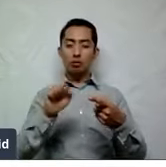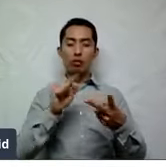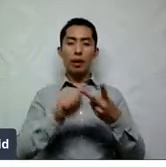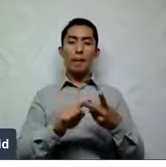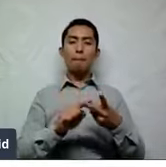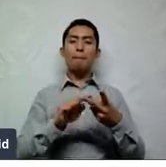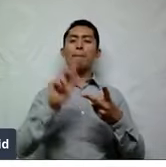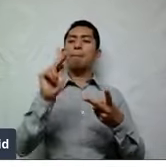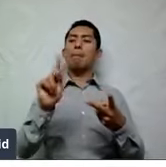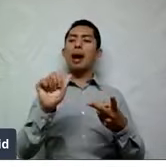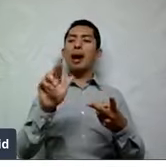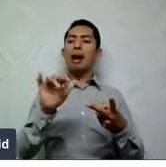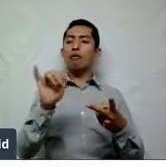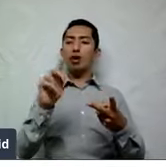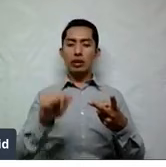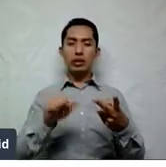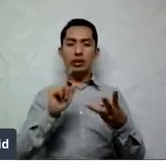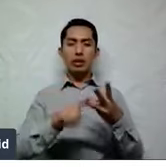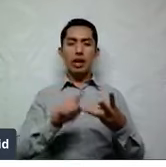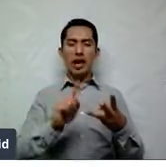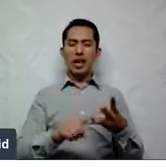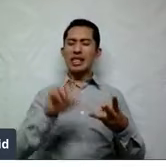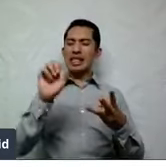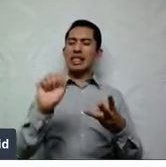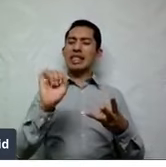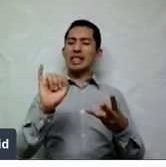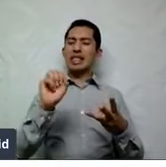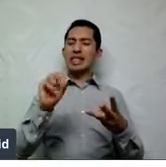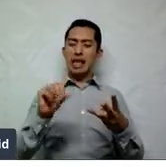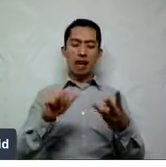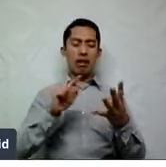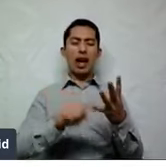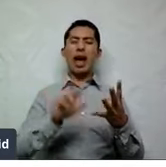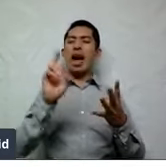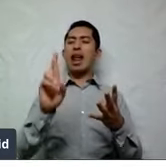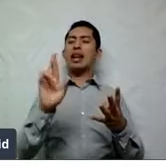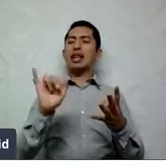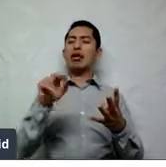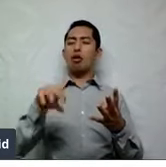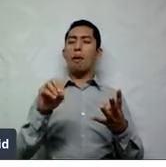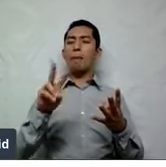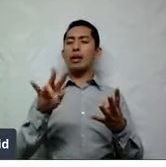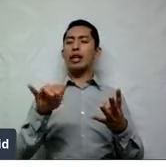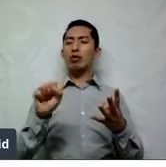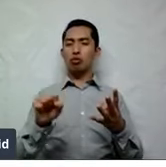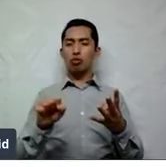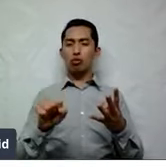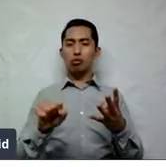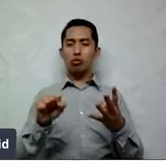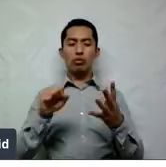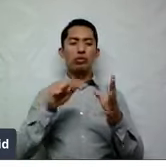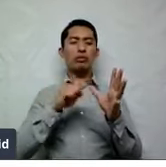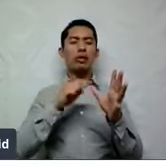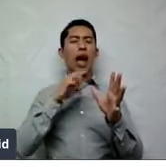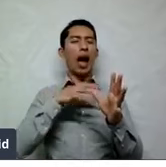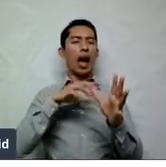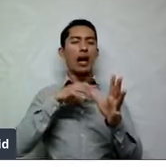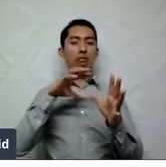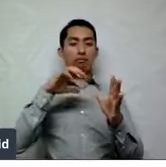influenza, sincicial respiratorio, rinovirus. Fíjense, nada más mencioné cinco, que son los que me acordé